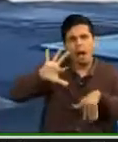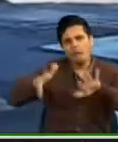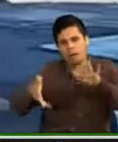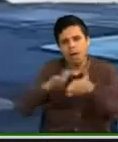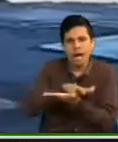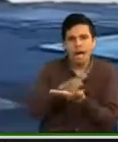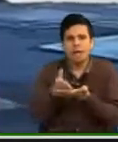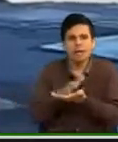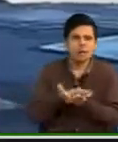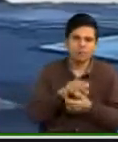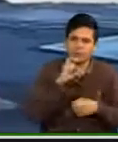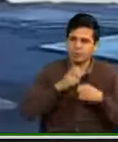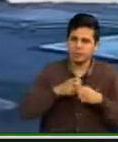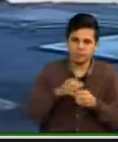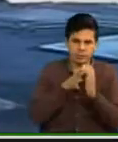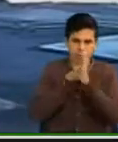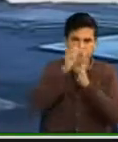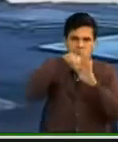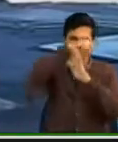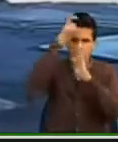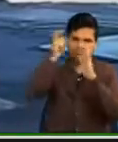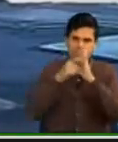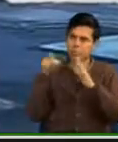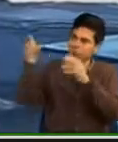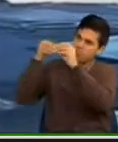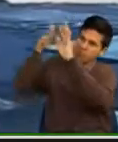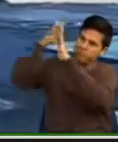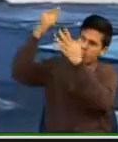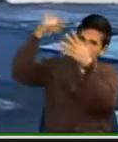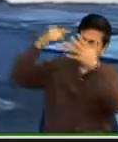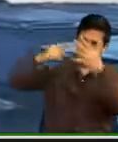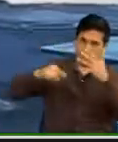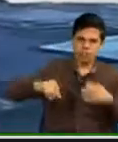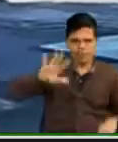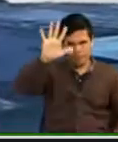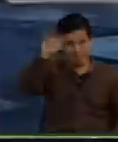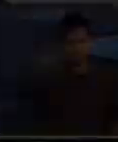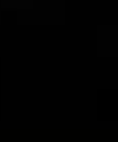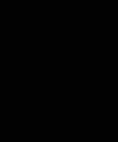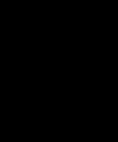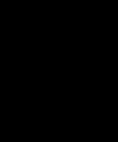Es toda la información que tenemos desde la ciudad de Cúcuta. Continúen ustedes con más Oriente Noticias. Muy buenas tardes.